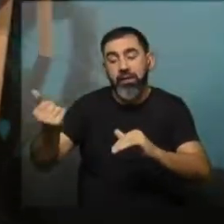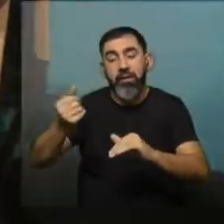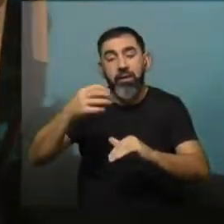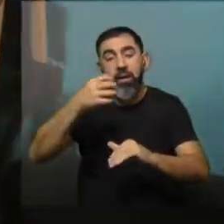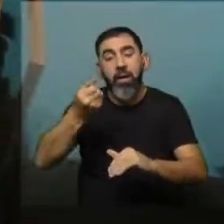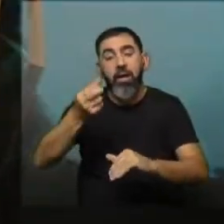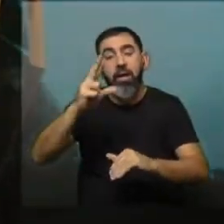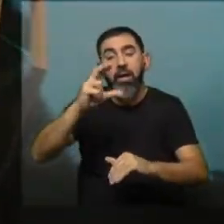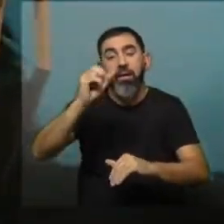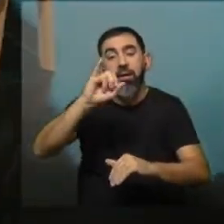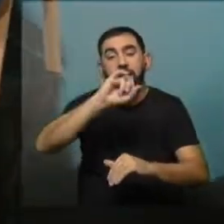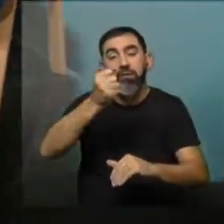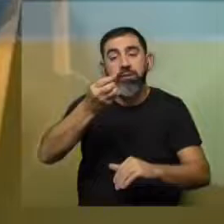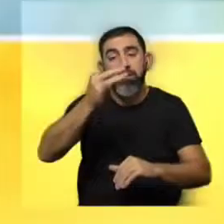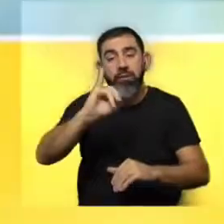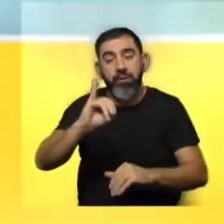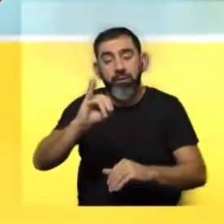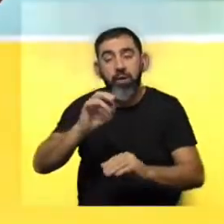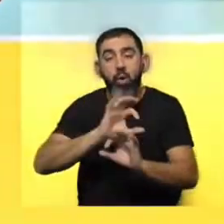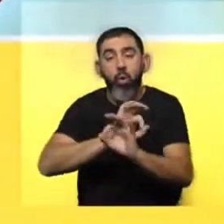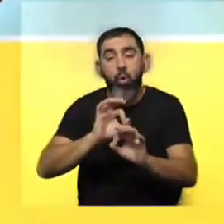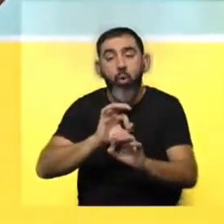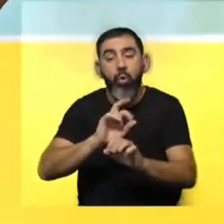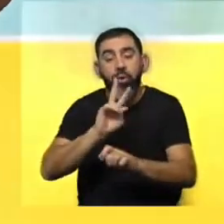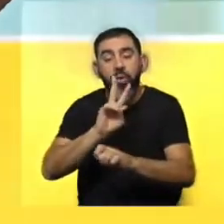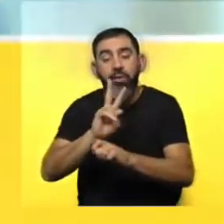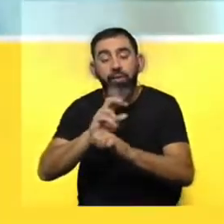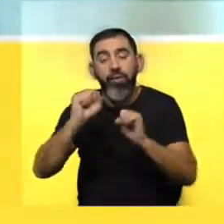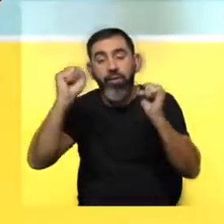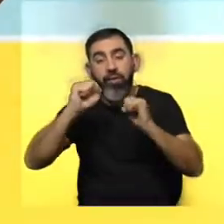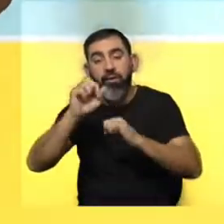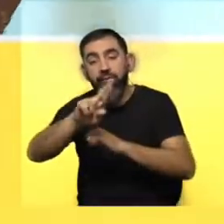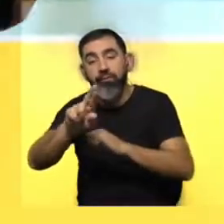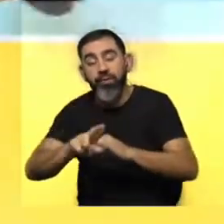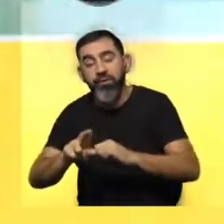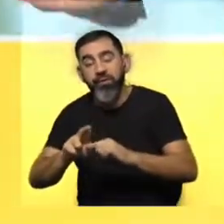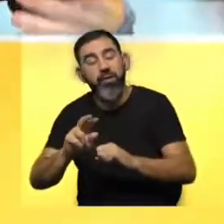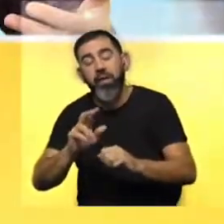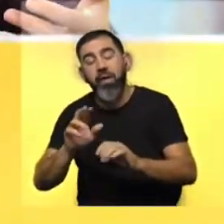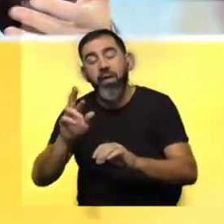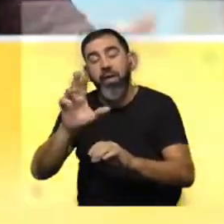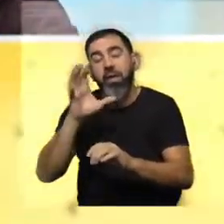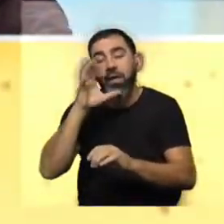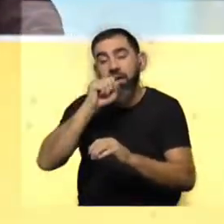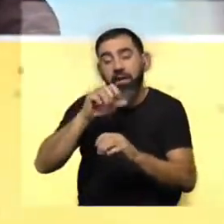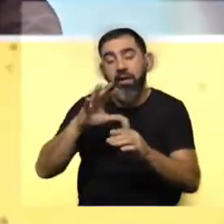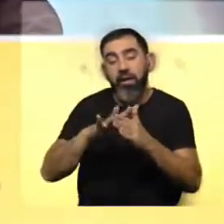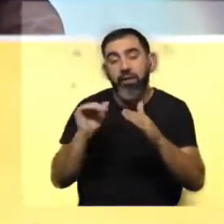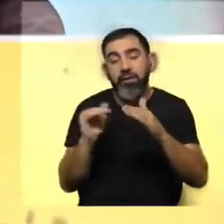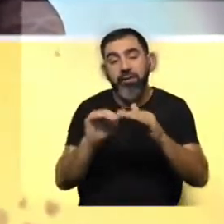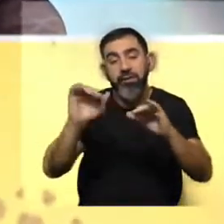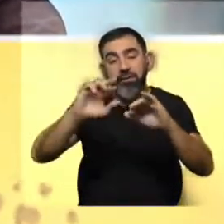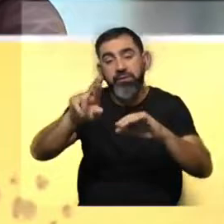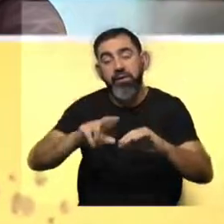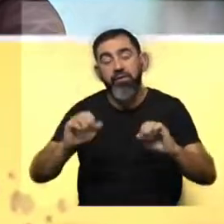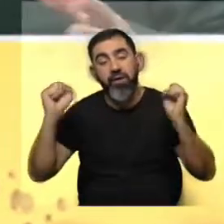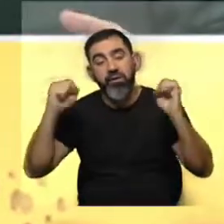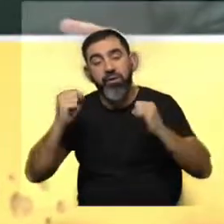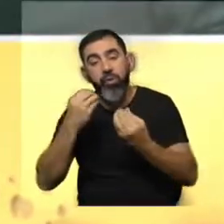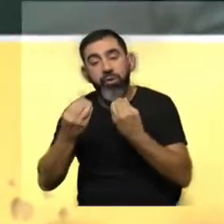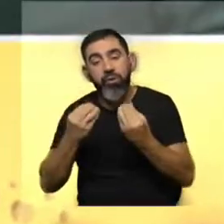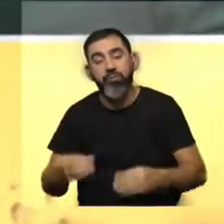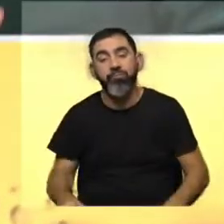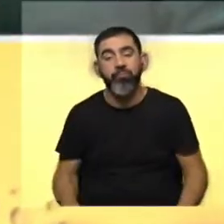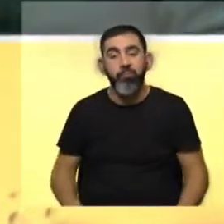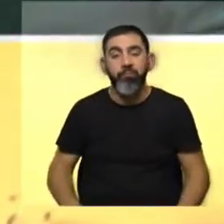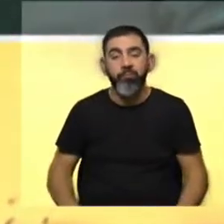Arasatí, pensar en reforzar las defensas de Santa Lucía, las reservas, perdón, aunque sigamos recargando todo en aguas corrientes. Te completo